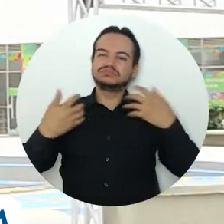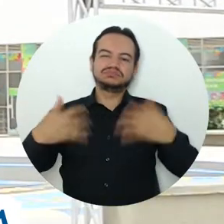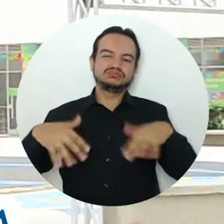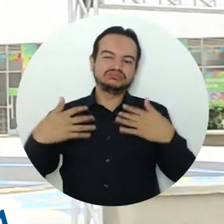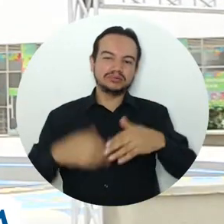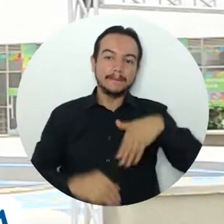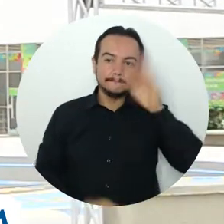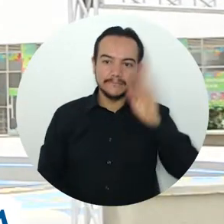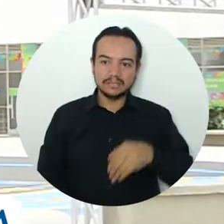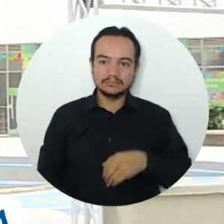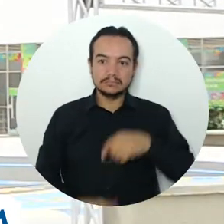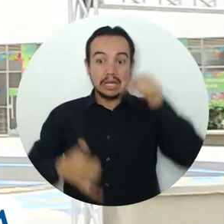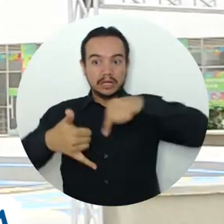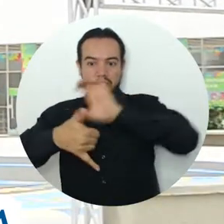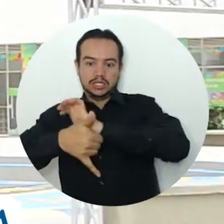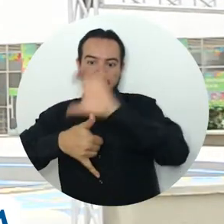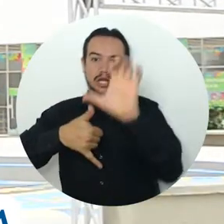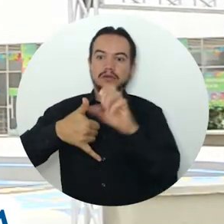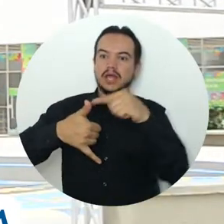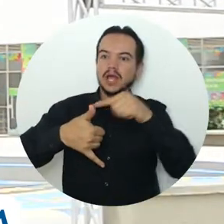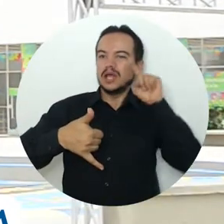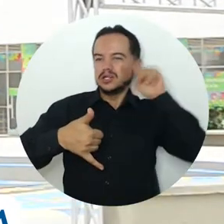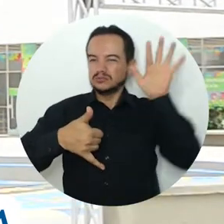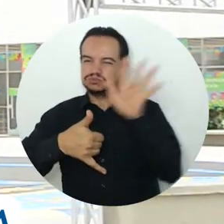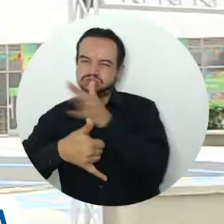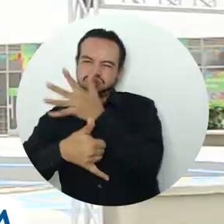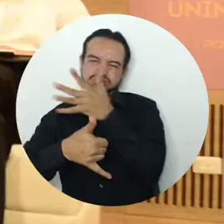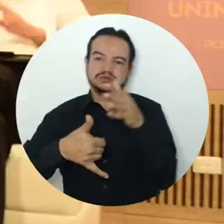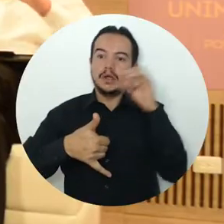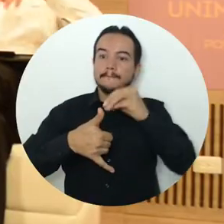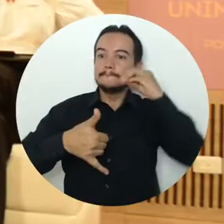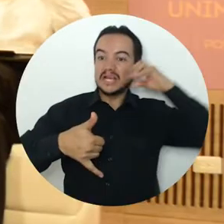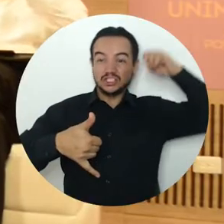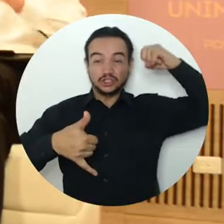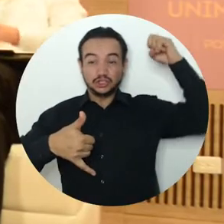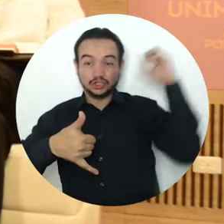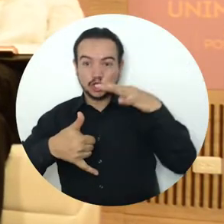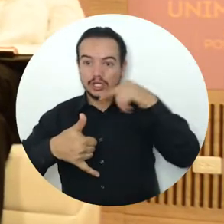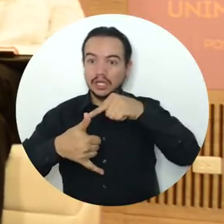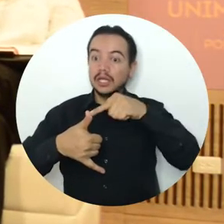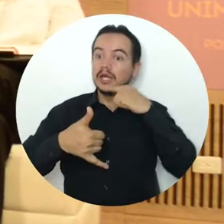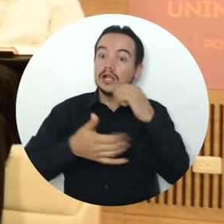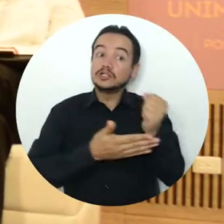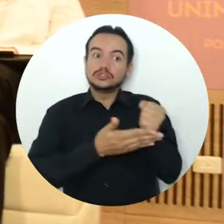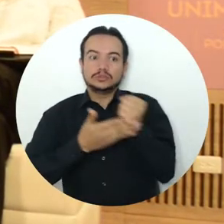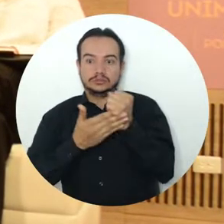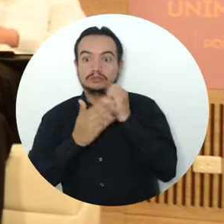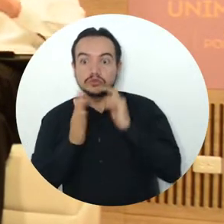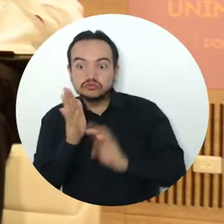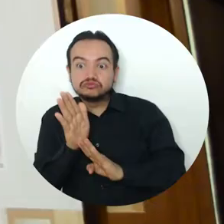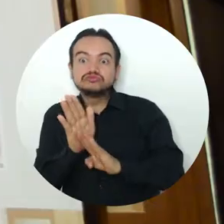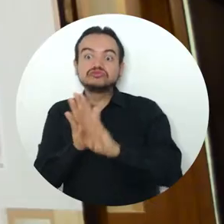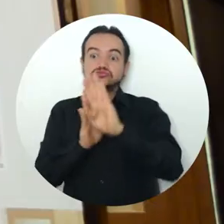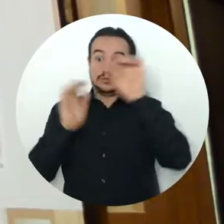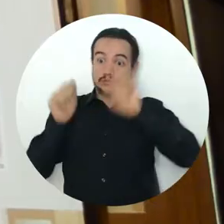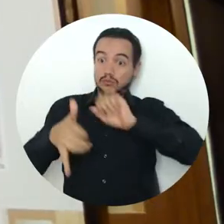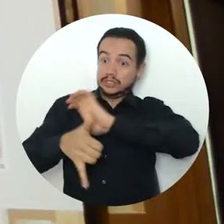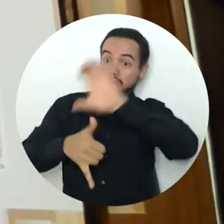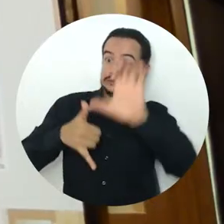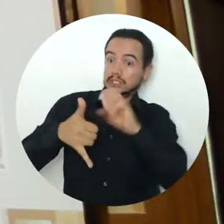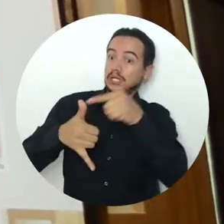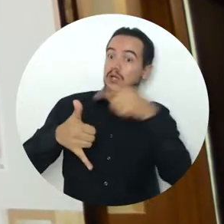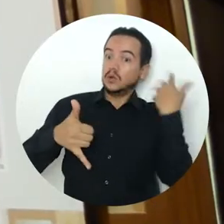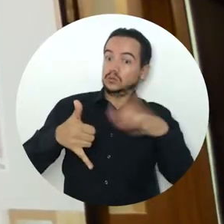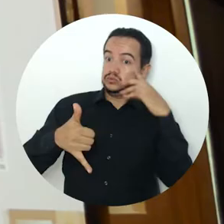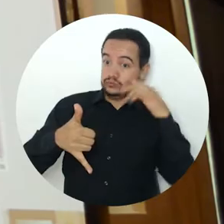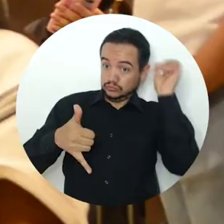tiene el sol y el viento que el mundo necesita para hacer energía, y hay que traer la reflexión sobre las posibilidades que le den al